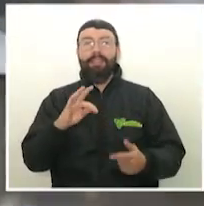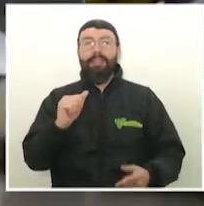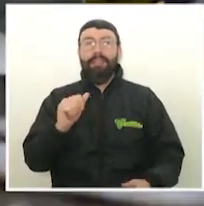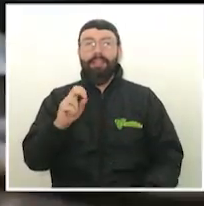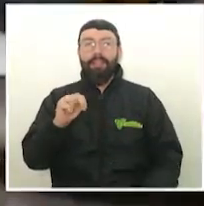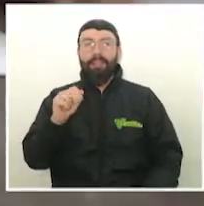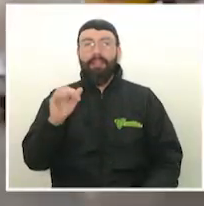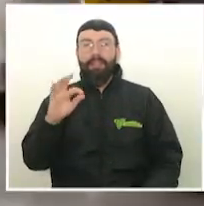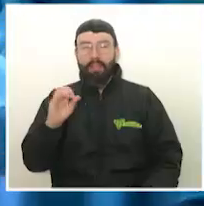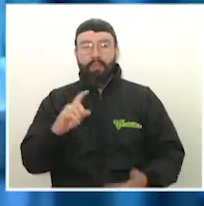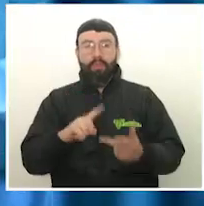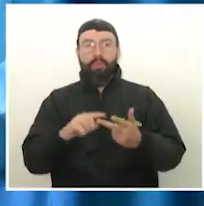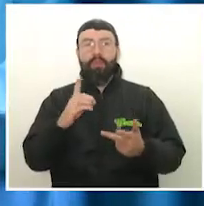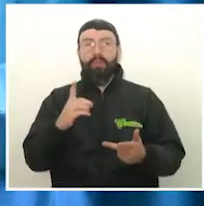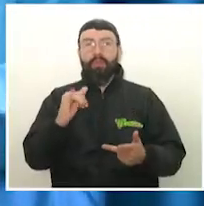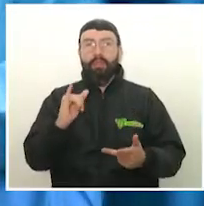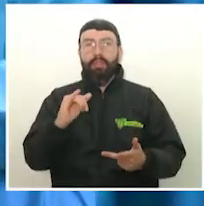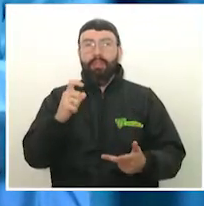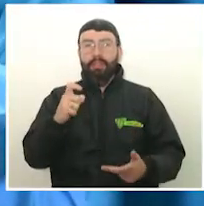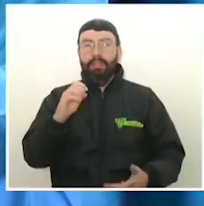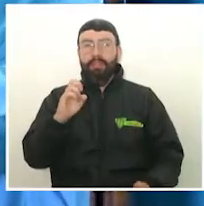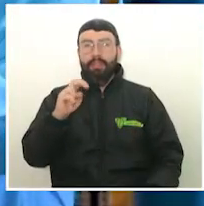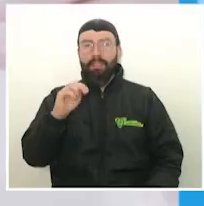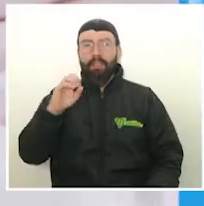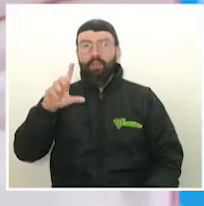disfenoles como el BPA y